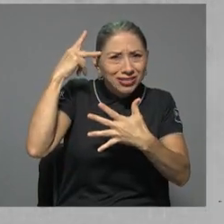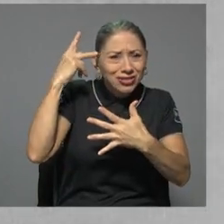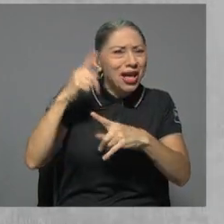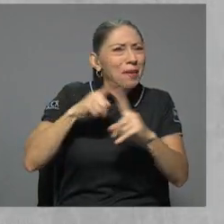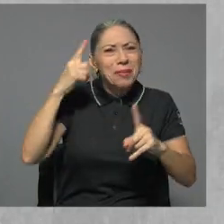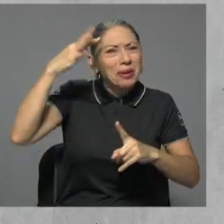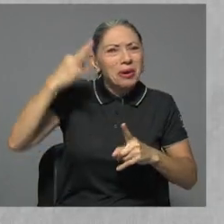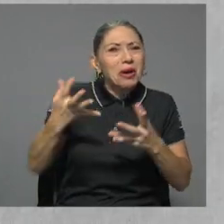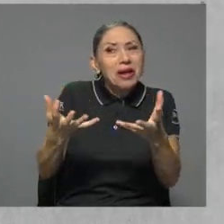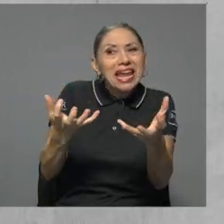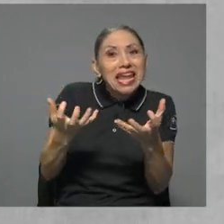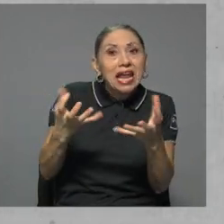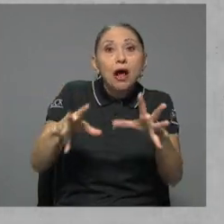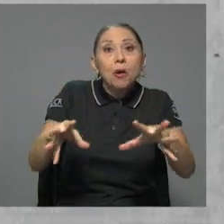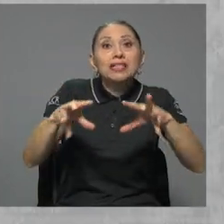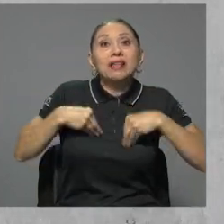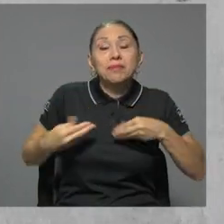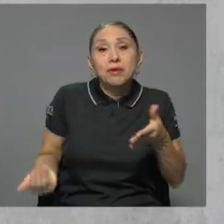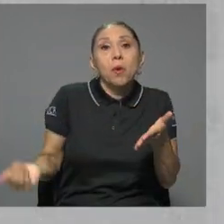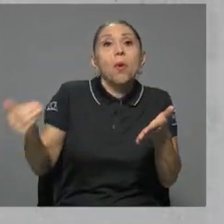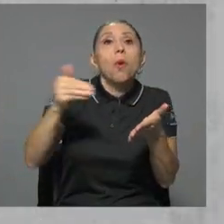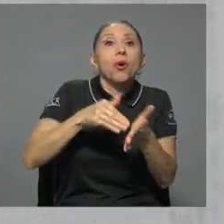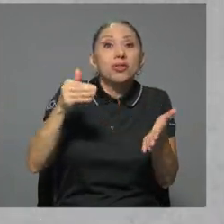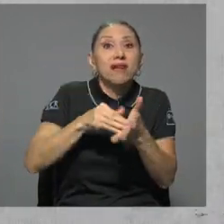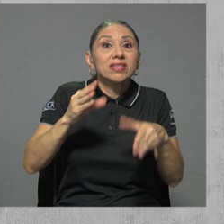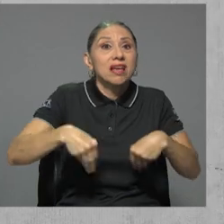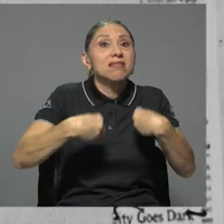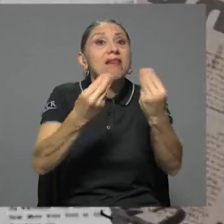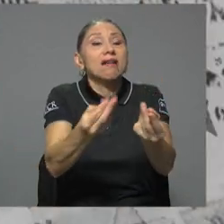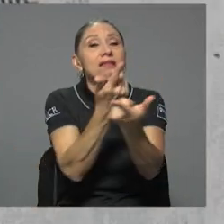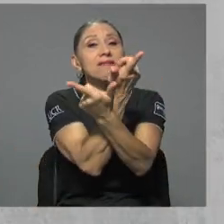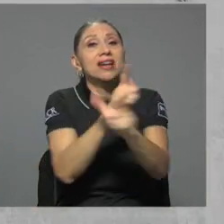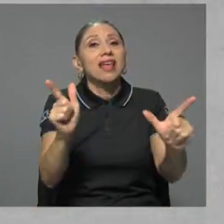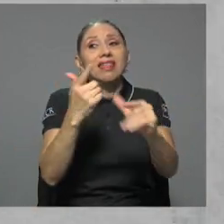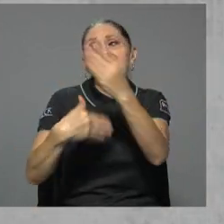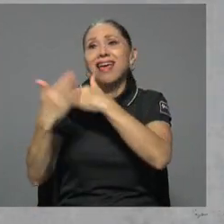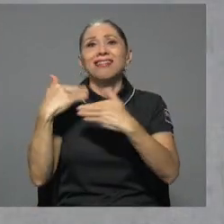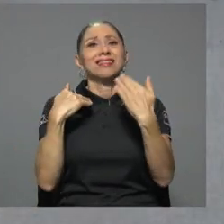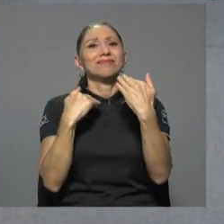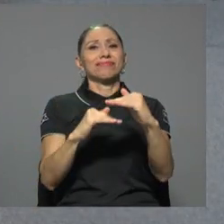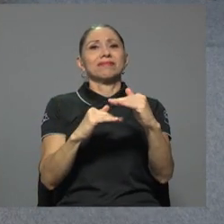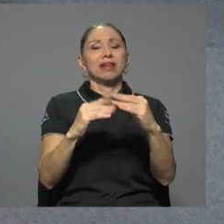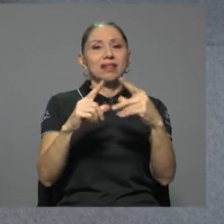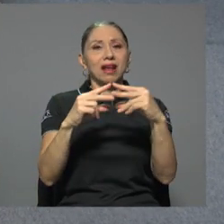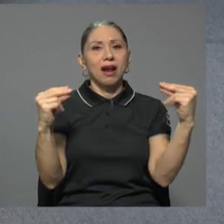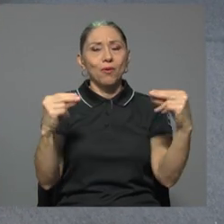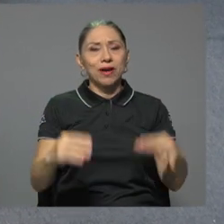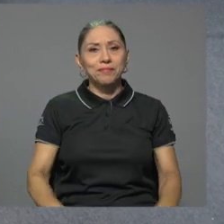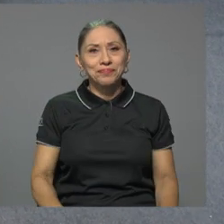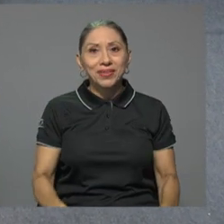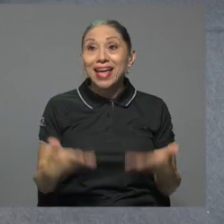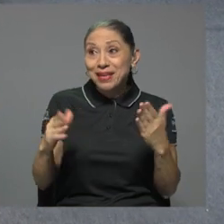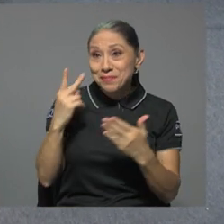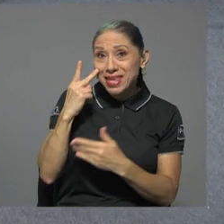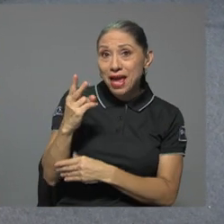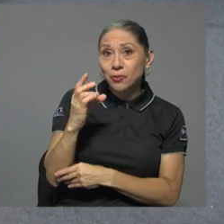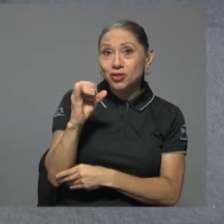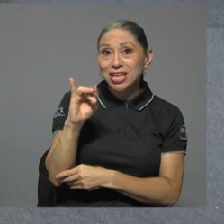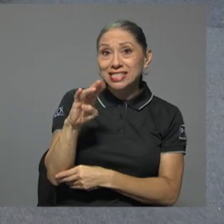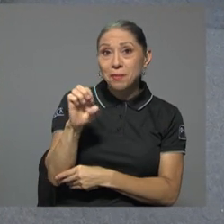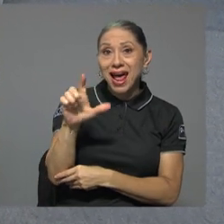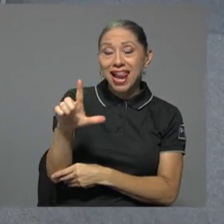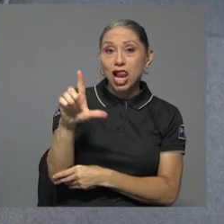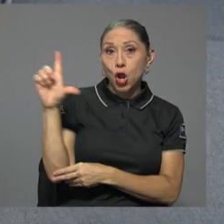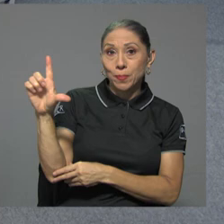restituir las libertades que han sido cercenadas en nicaragua si veíamos a ismael lópez periodista independiente